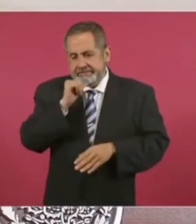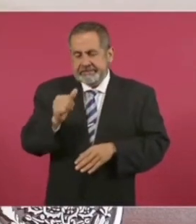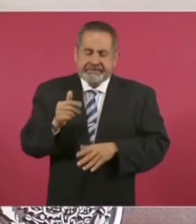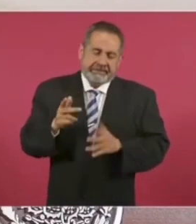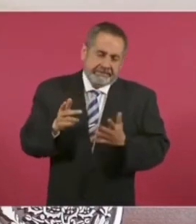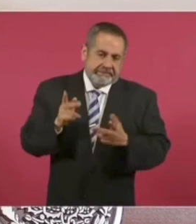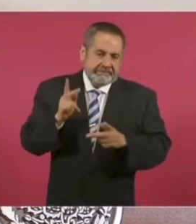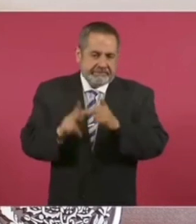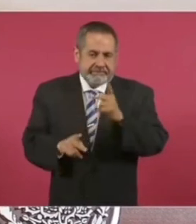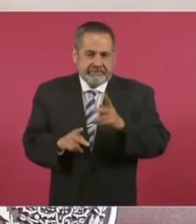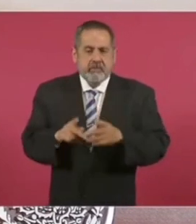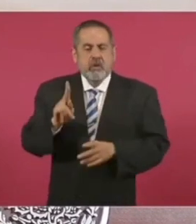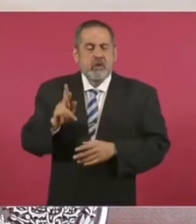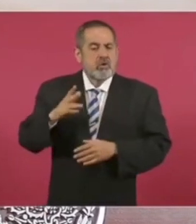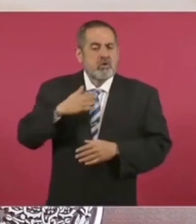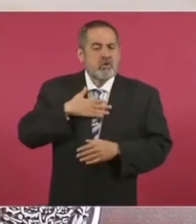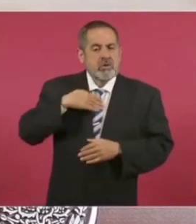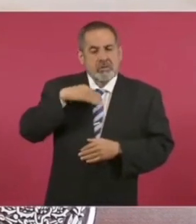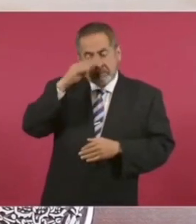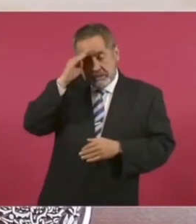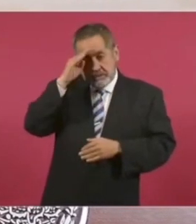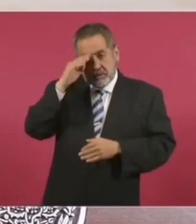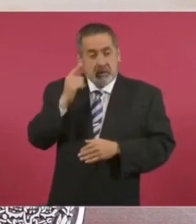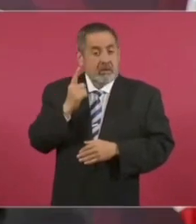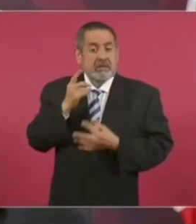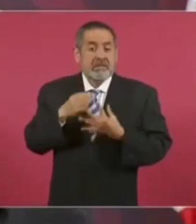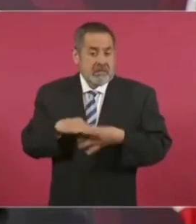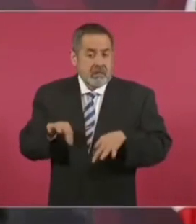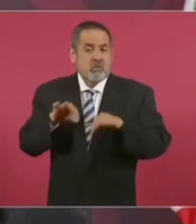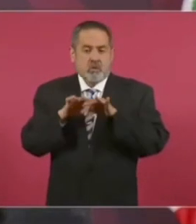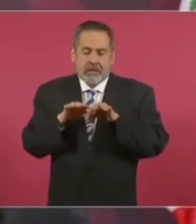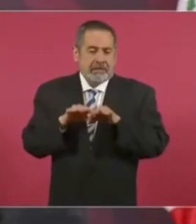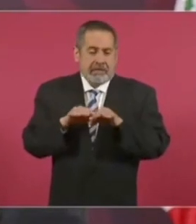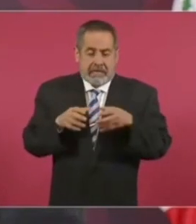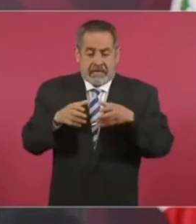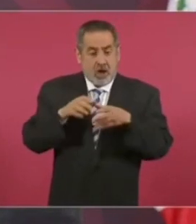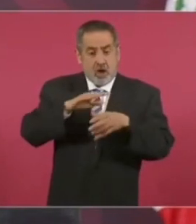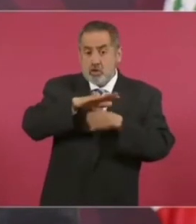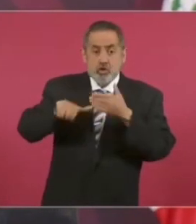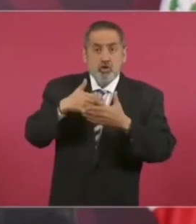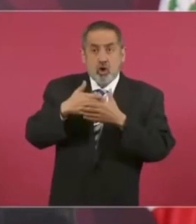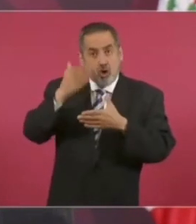sí, yo pienso que es muy importante la descentralización.